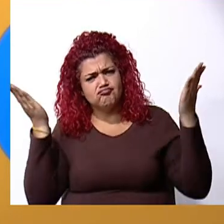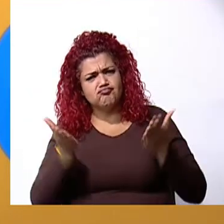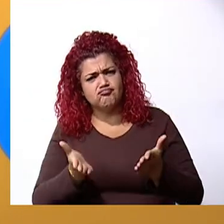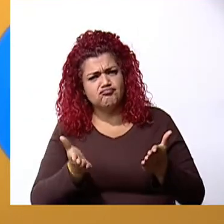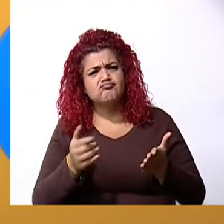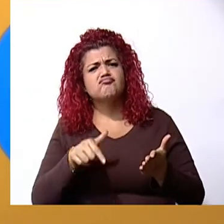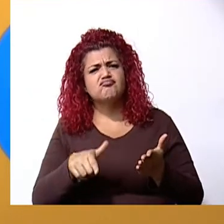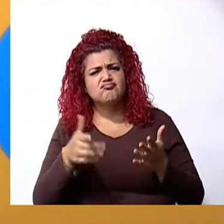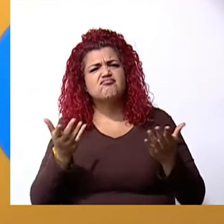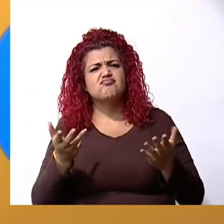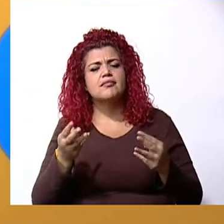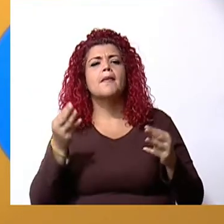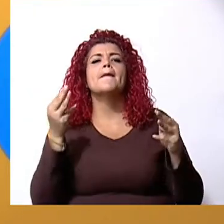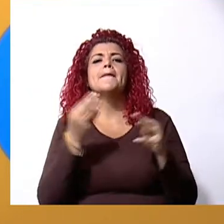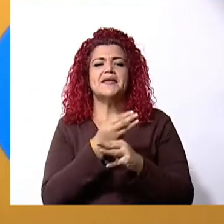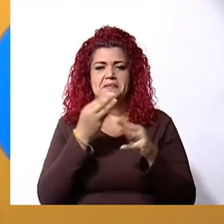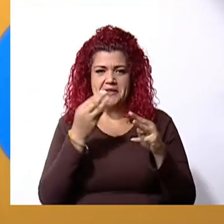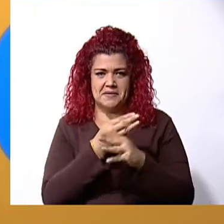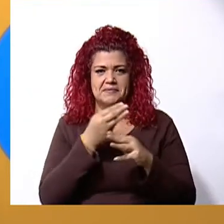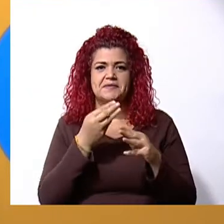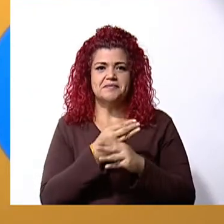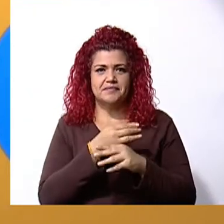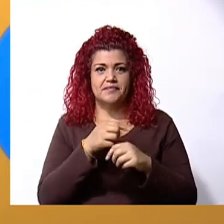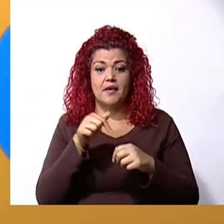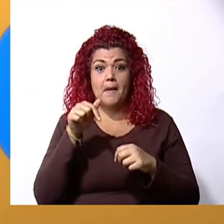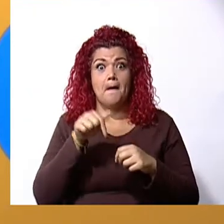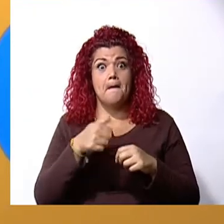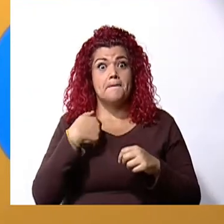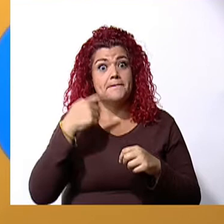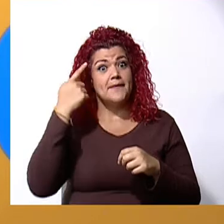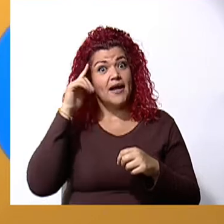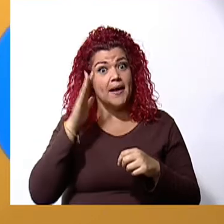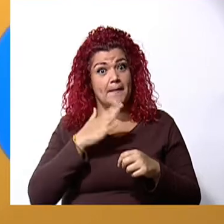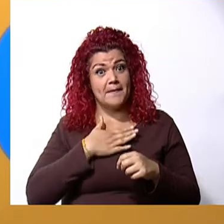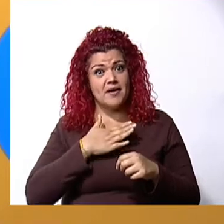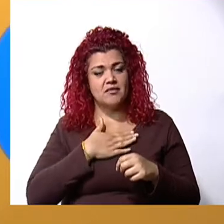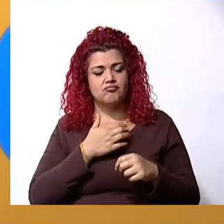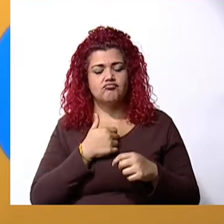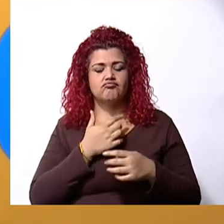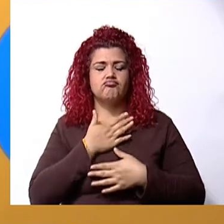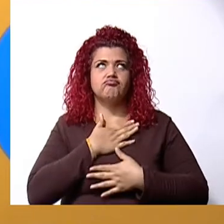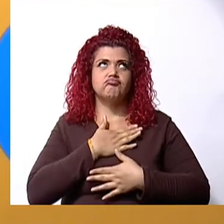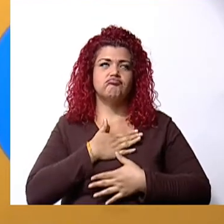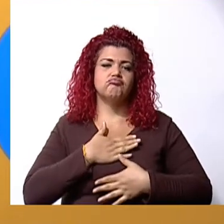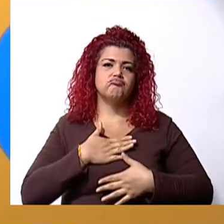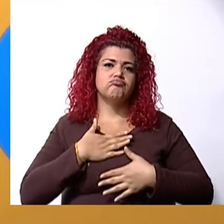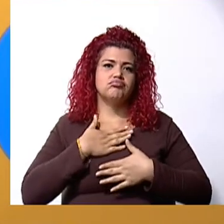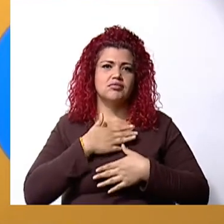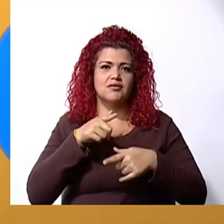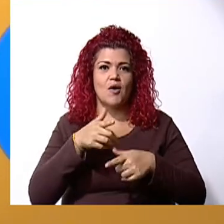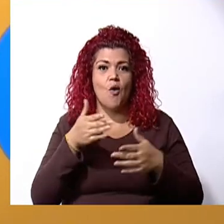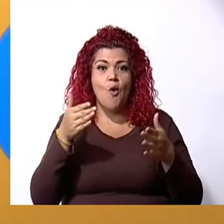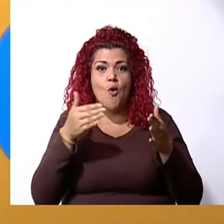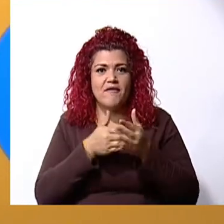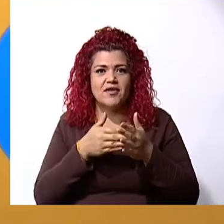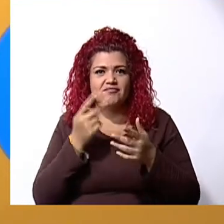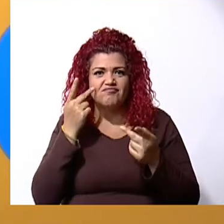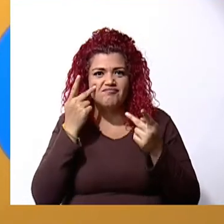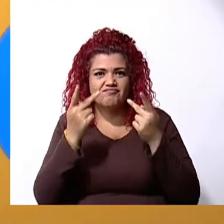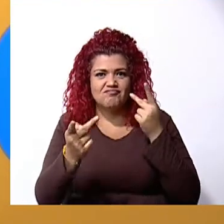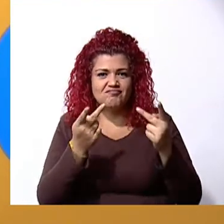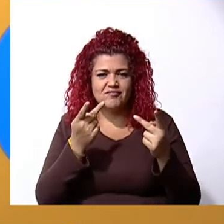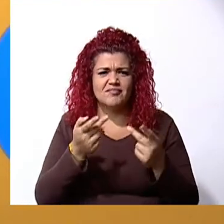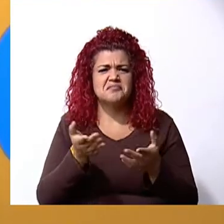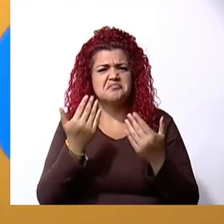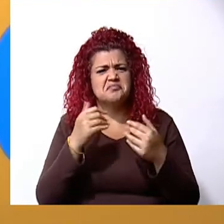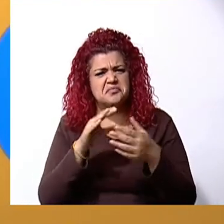de Matemáticas. Para mí es un placer volver a encontrarnos nuevamente.